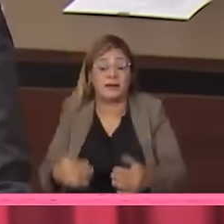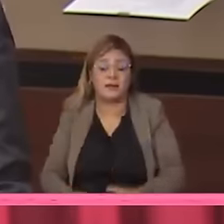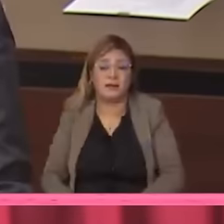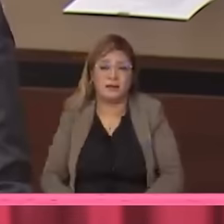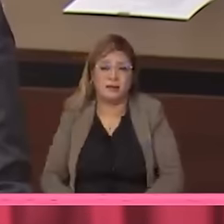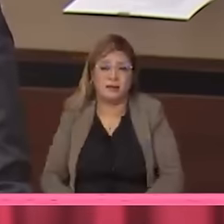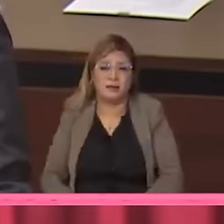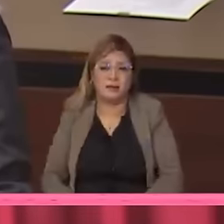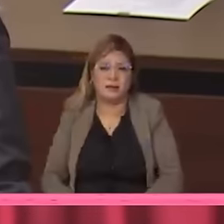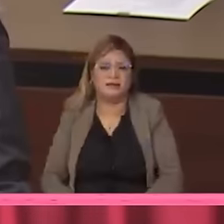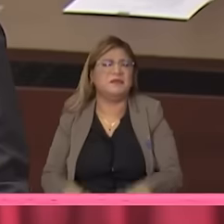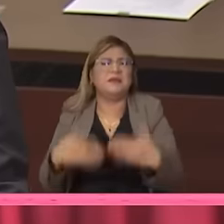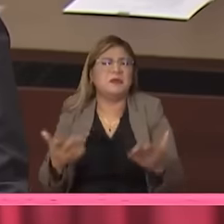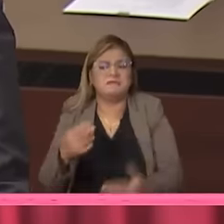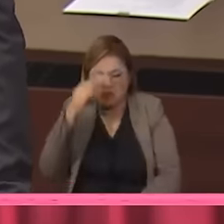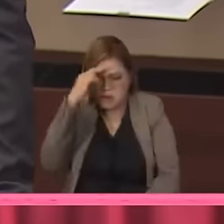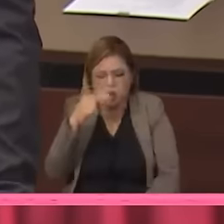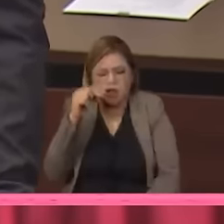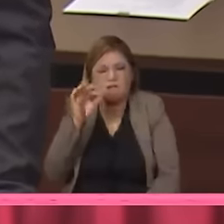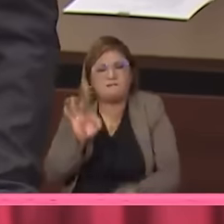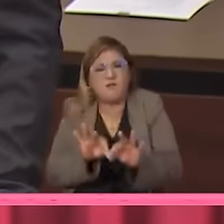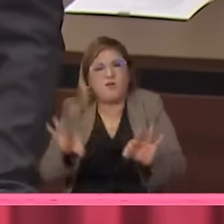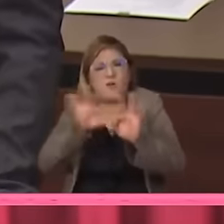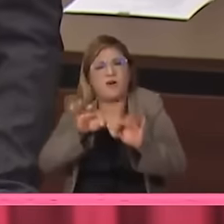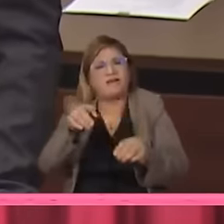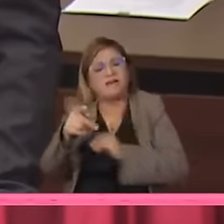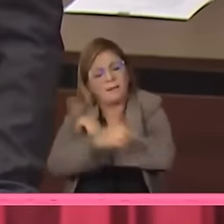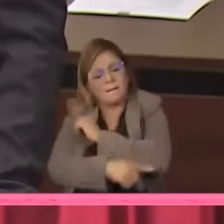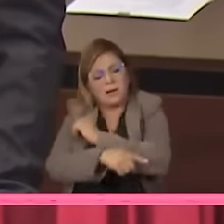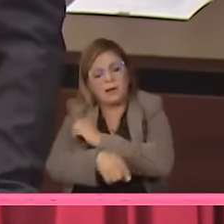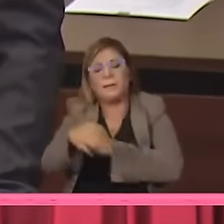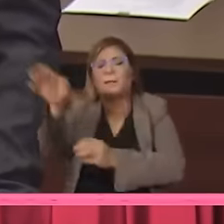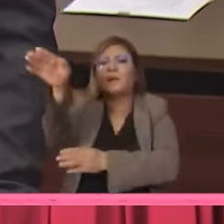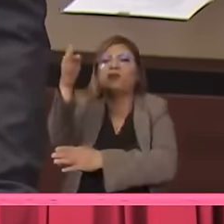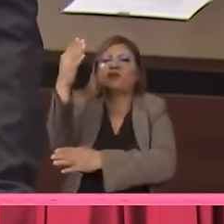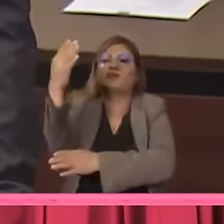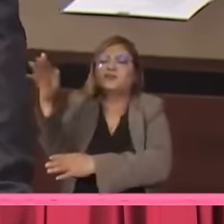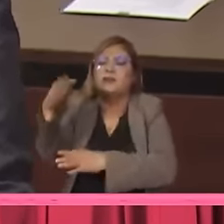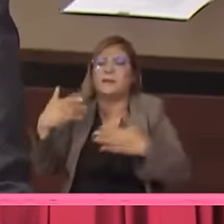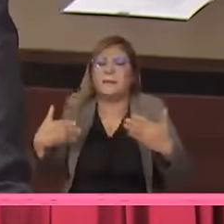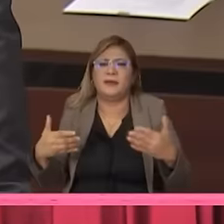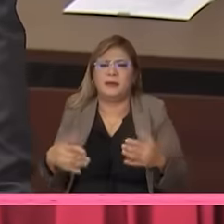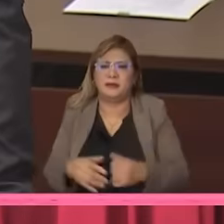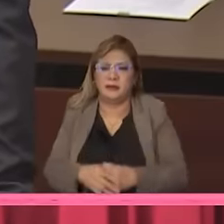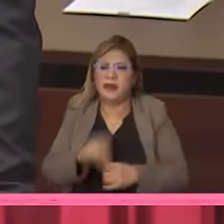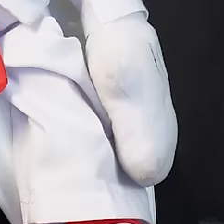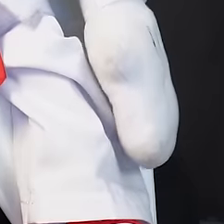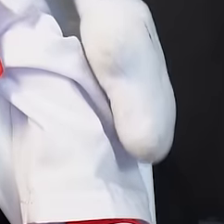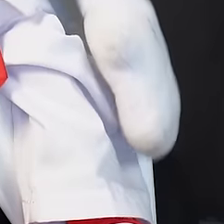qué mejor manera de honrar a la patria que empezar honrándole al que son los presentes y el futuro de este